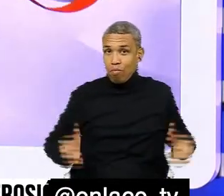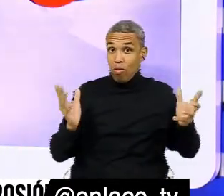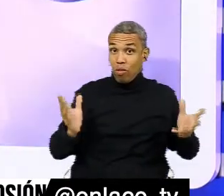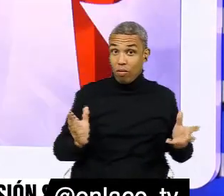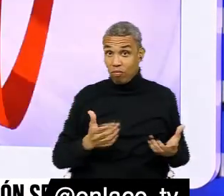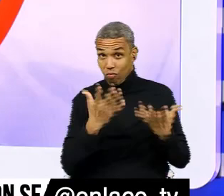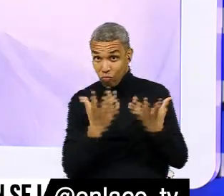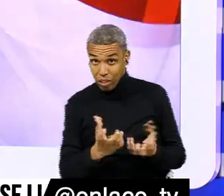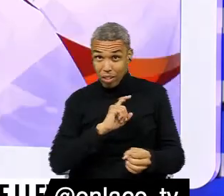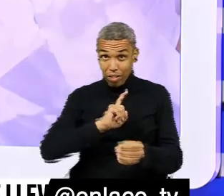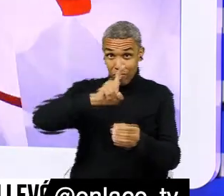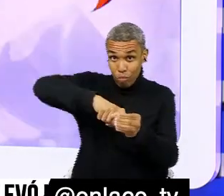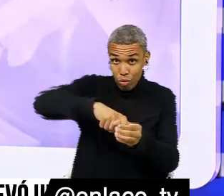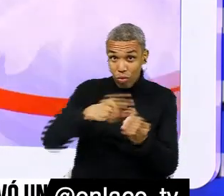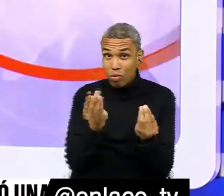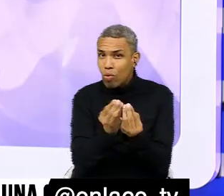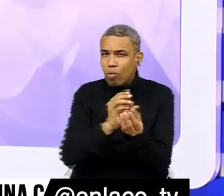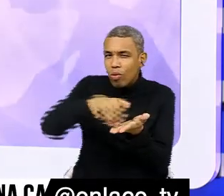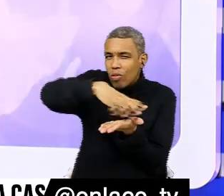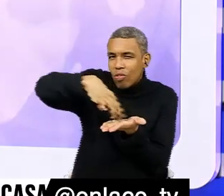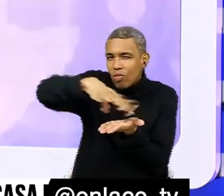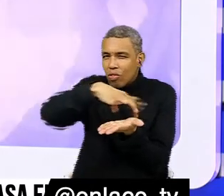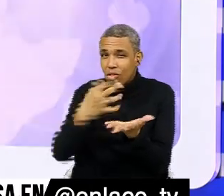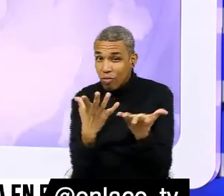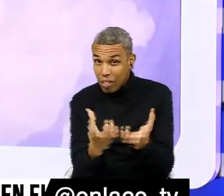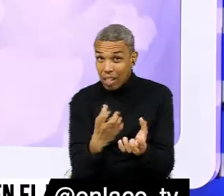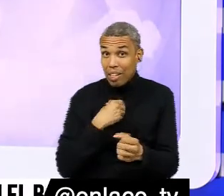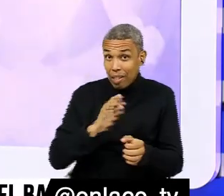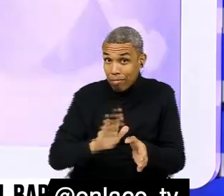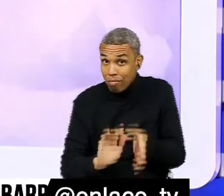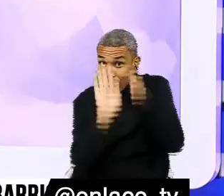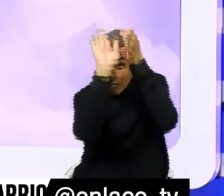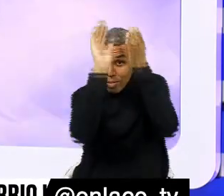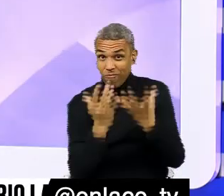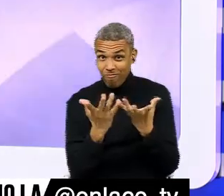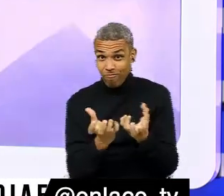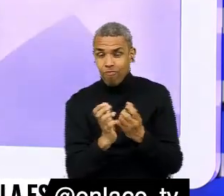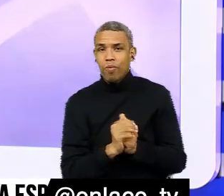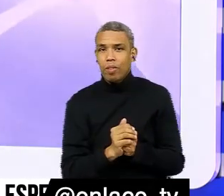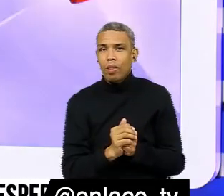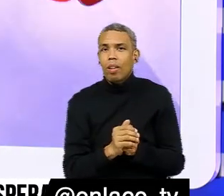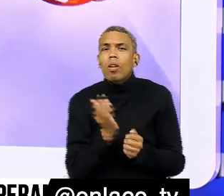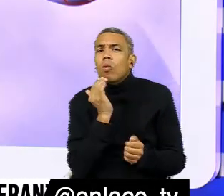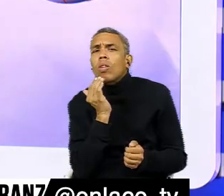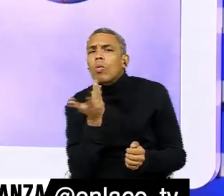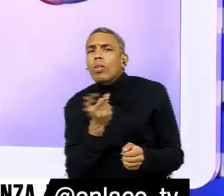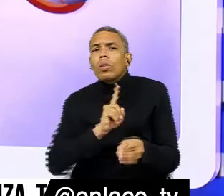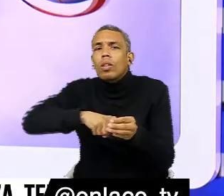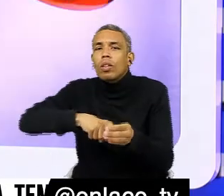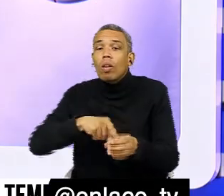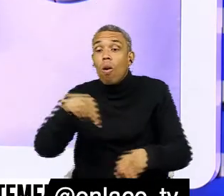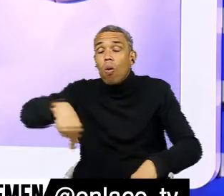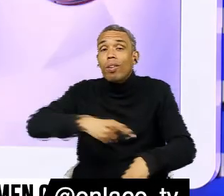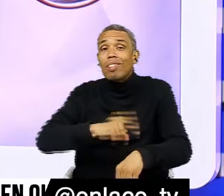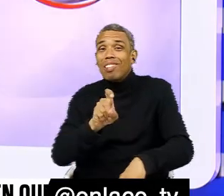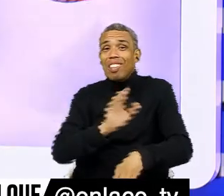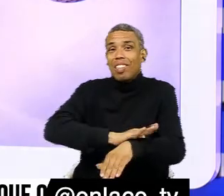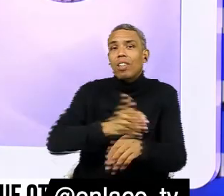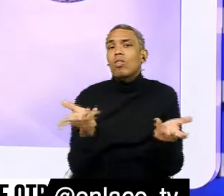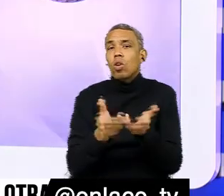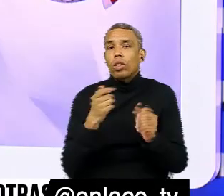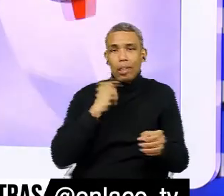quieran integrar la Selección Santander de esta disciplina deportiva. La cita es hoy a partir de las 6 de la tarde en el Coliseo Luis